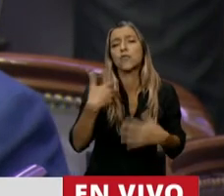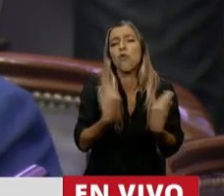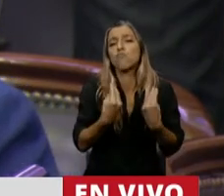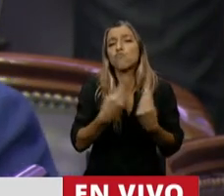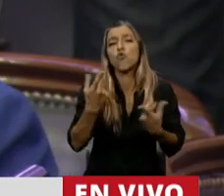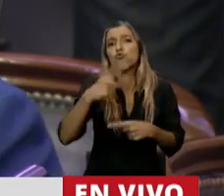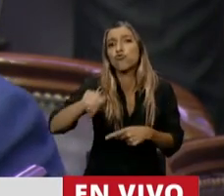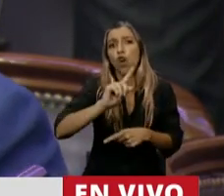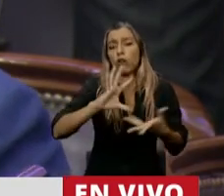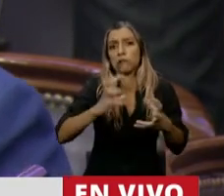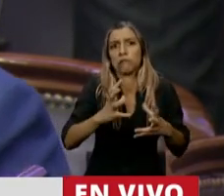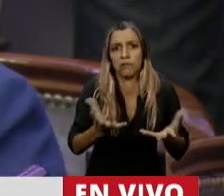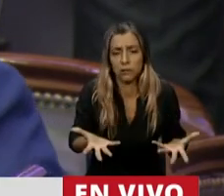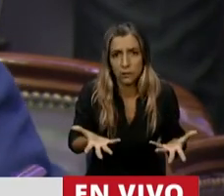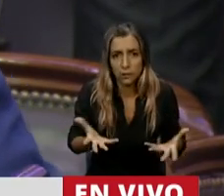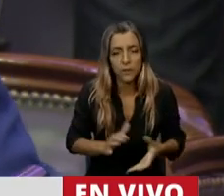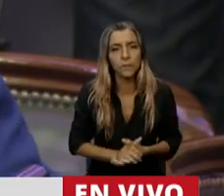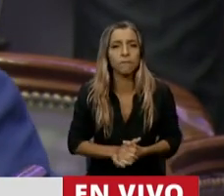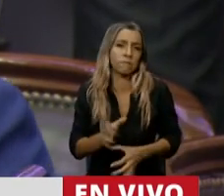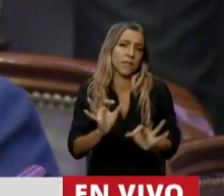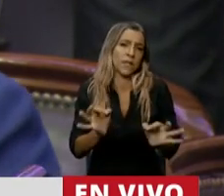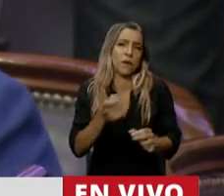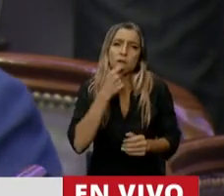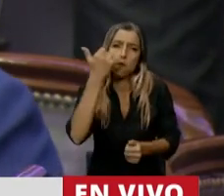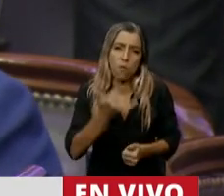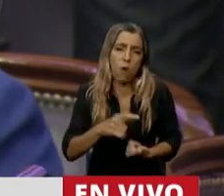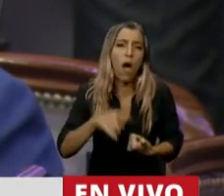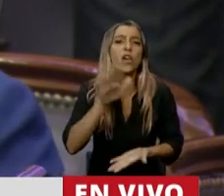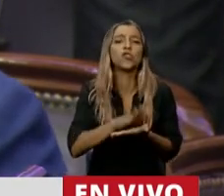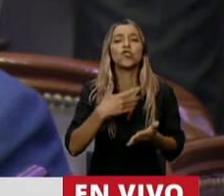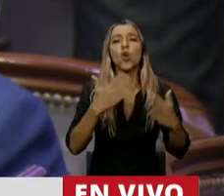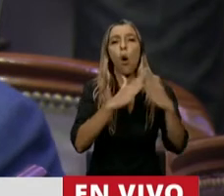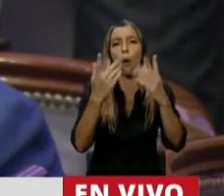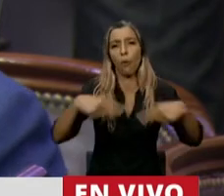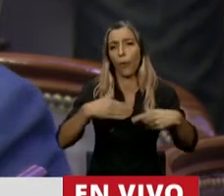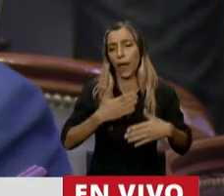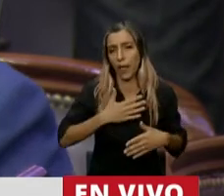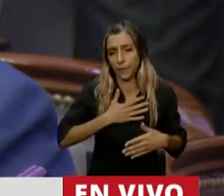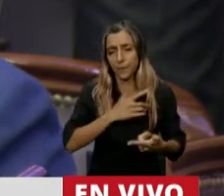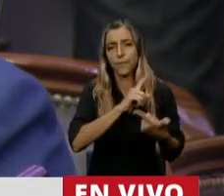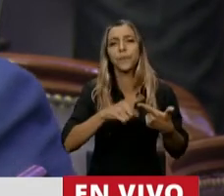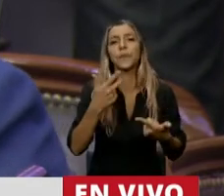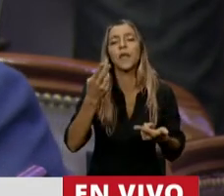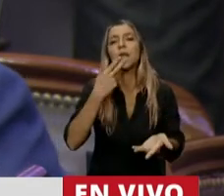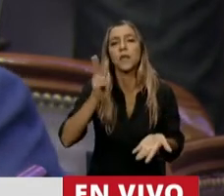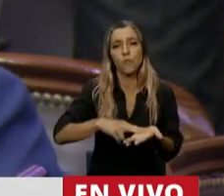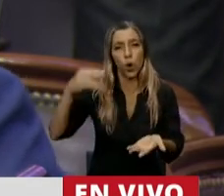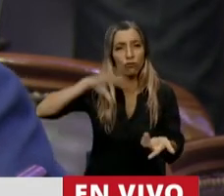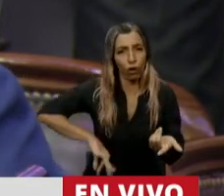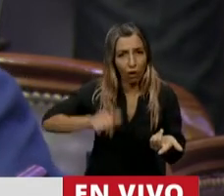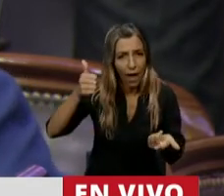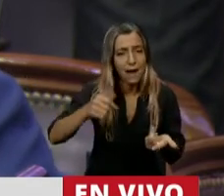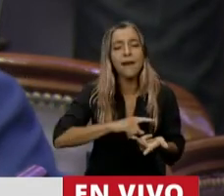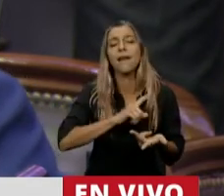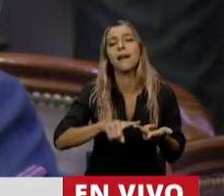Tenemos claros ejemplos con bienes personales, con impuesto a las ganancias. Hoy una